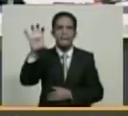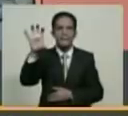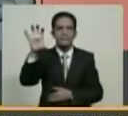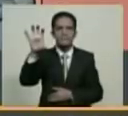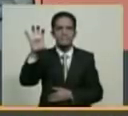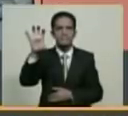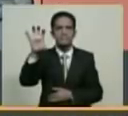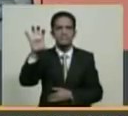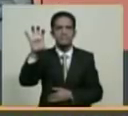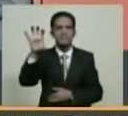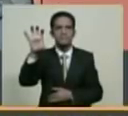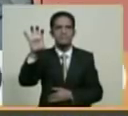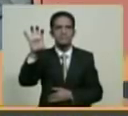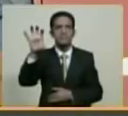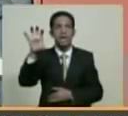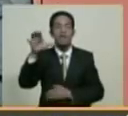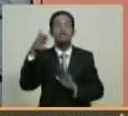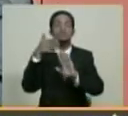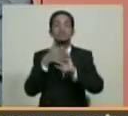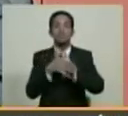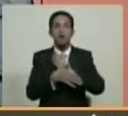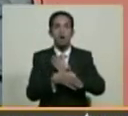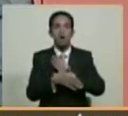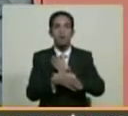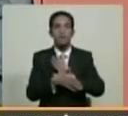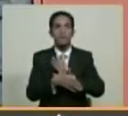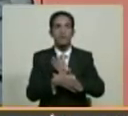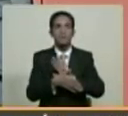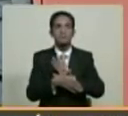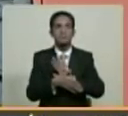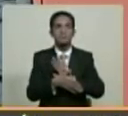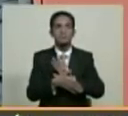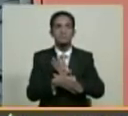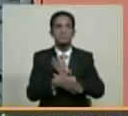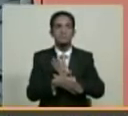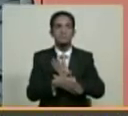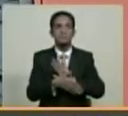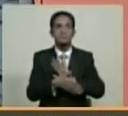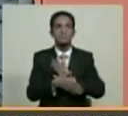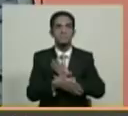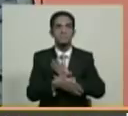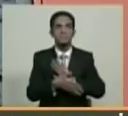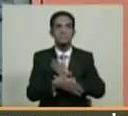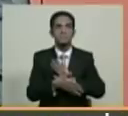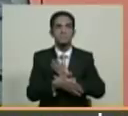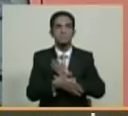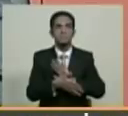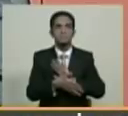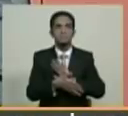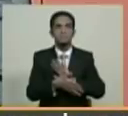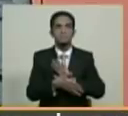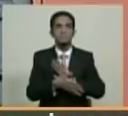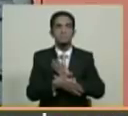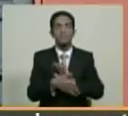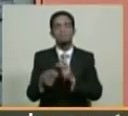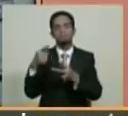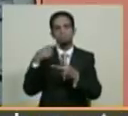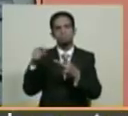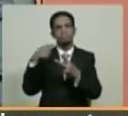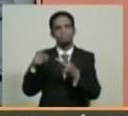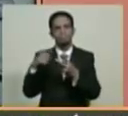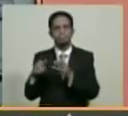de eventos acompasados, según un cronograma estrictamente